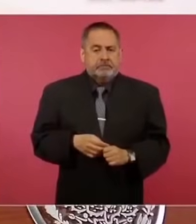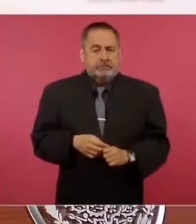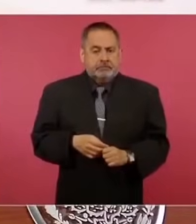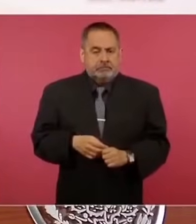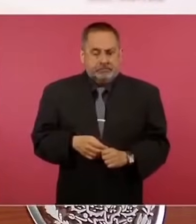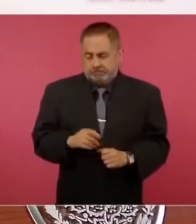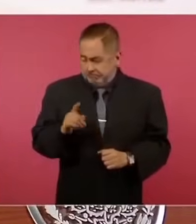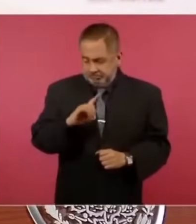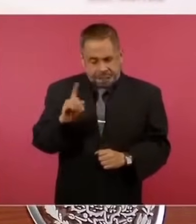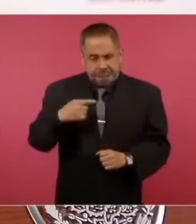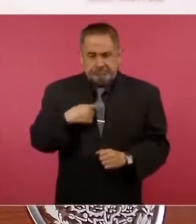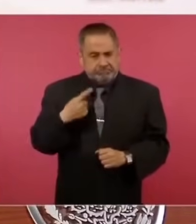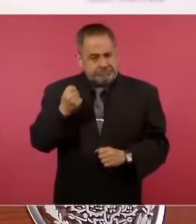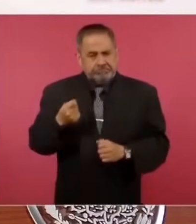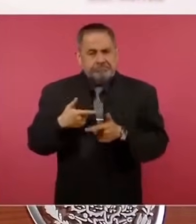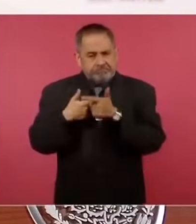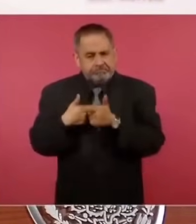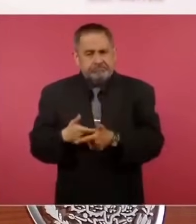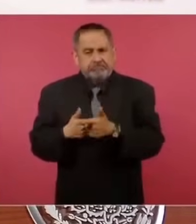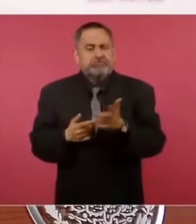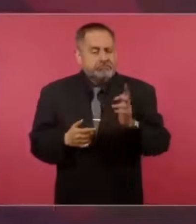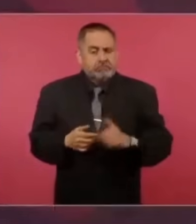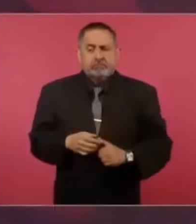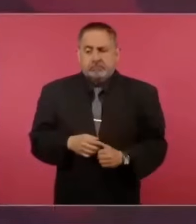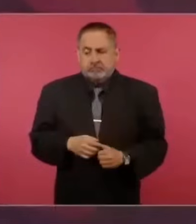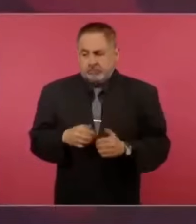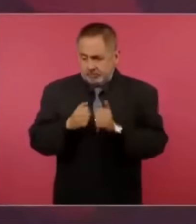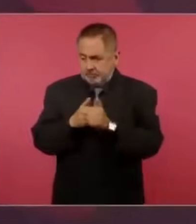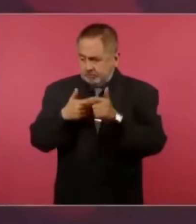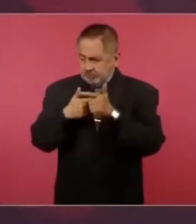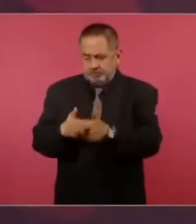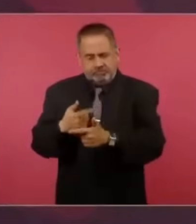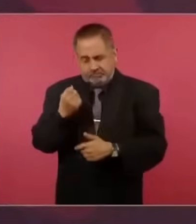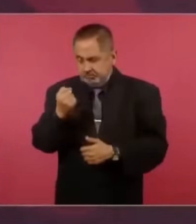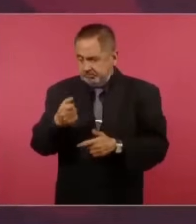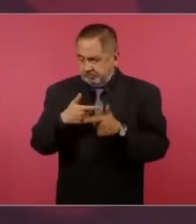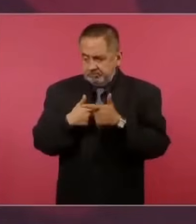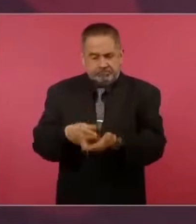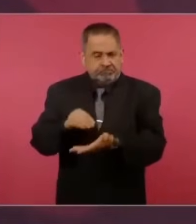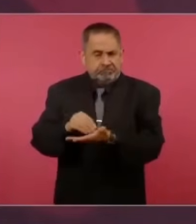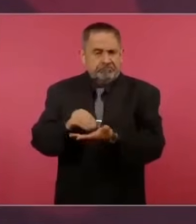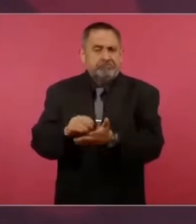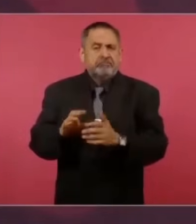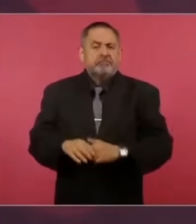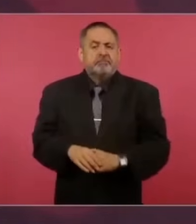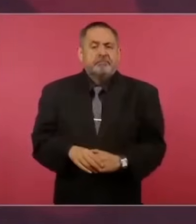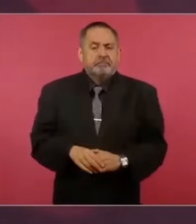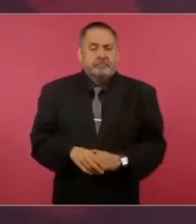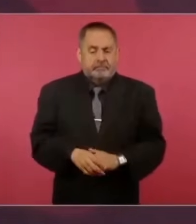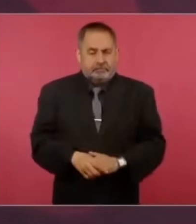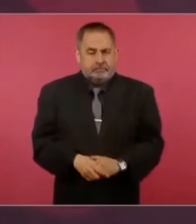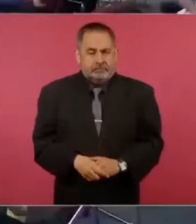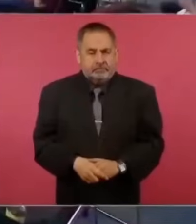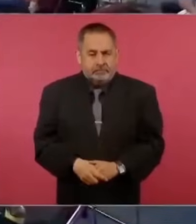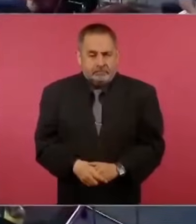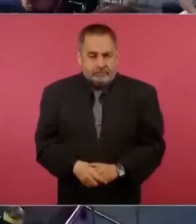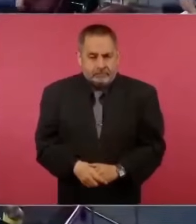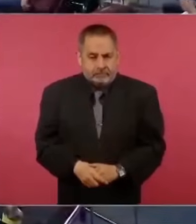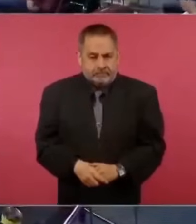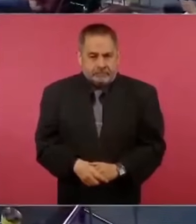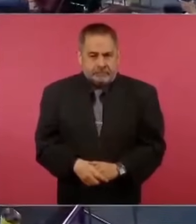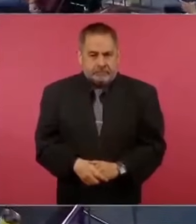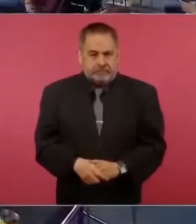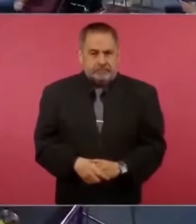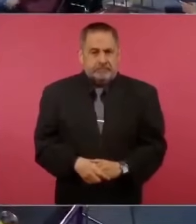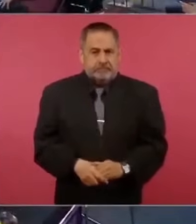Y vamos a continuar con esa postura. Presidente, ¿no va a decir que había